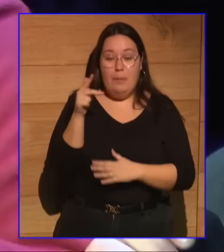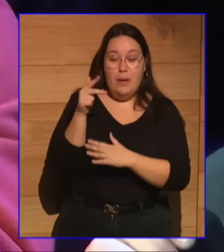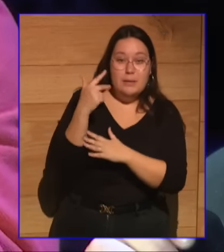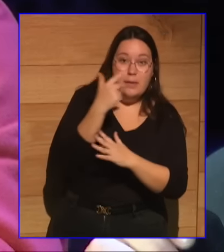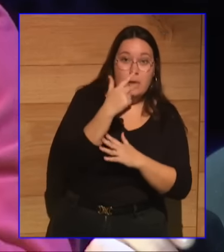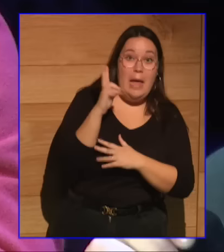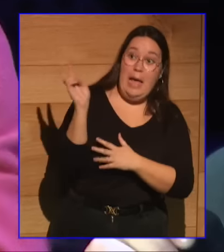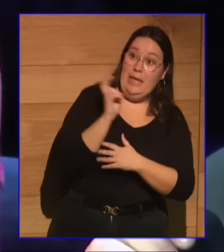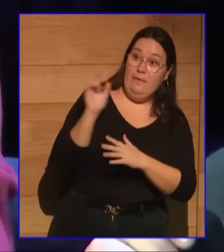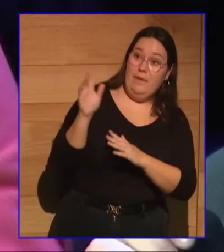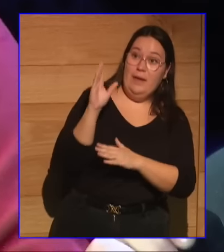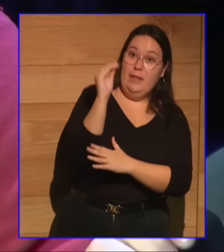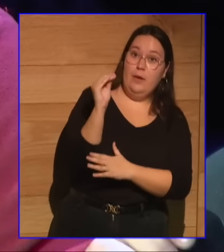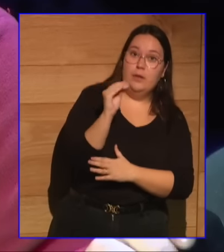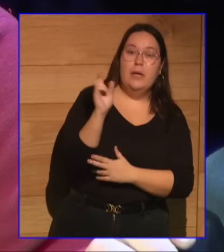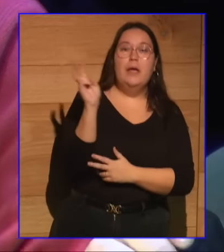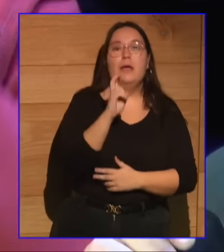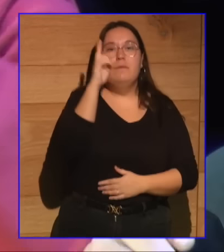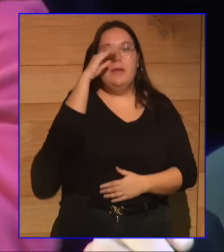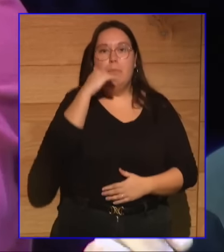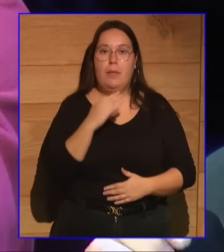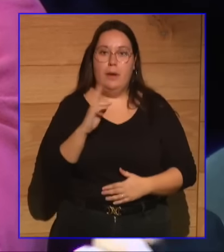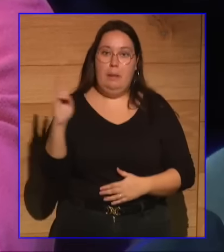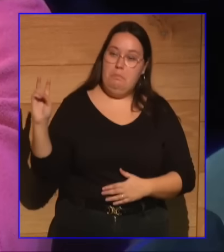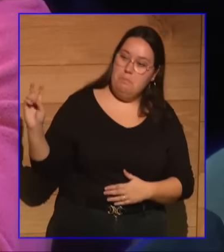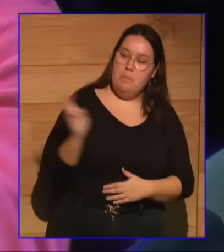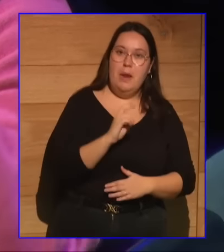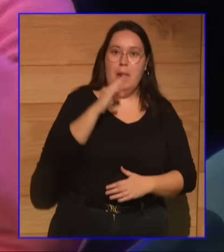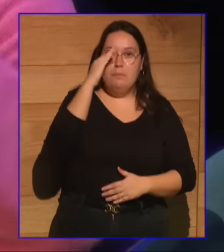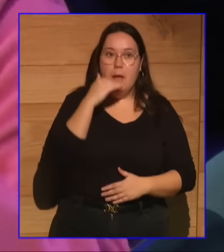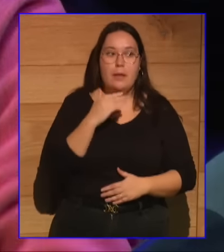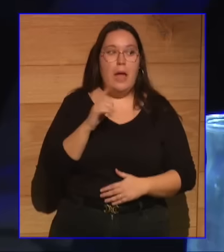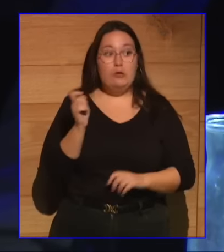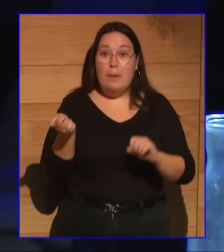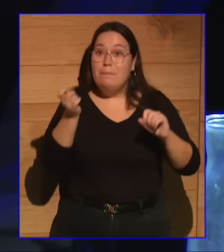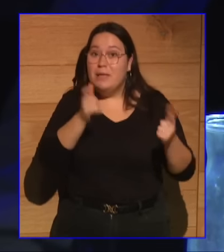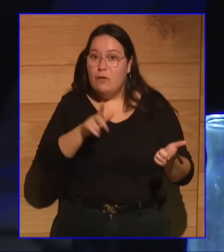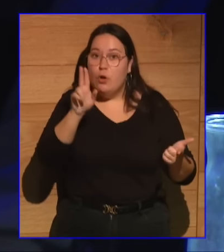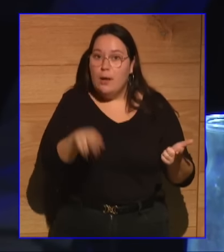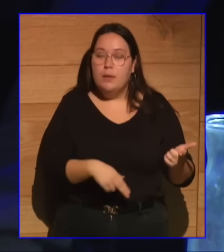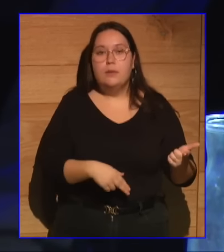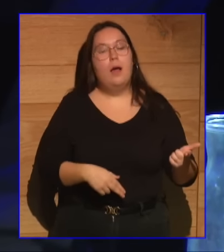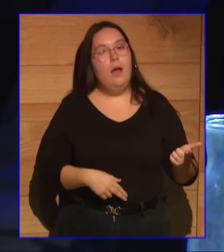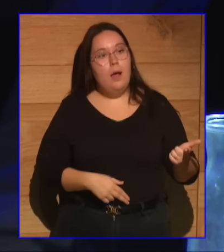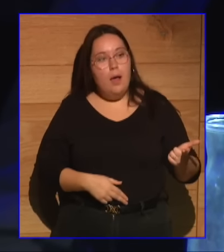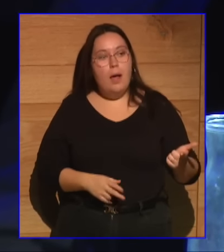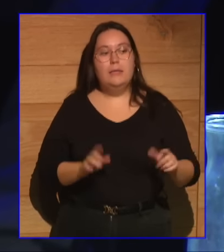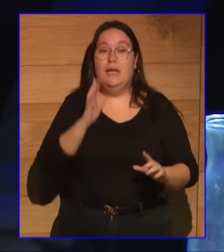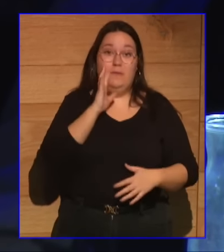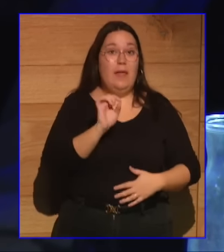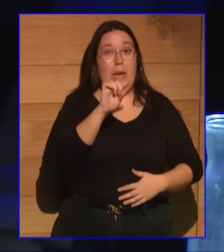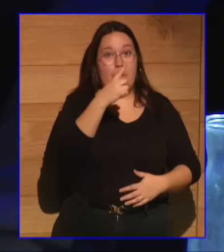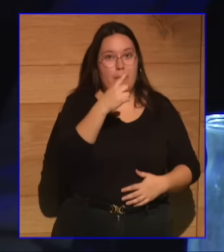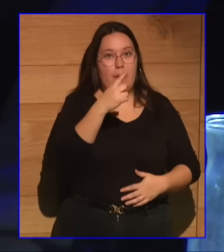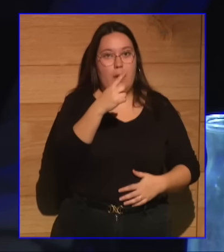dice que viene el T-Rex. Y aparece el padre. Entra el padre. Ah, es metáfora. Es una metáfora. Bueno, es verdad que la primera